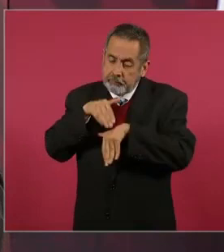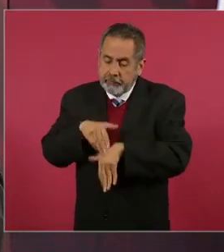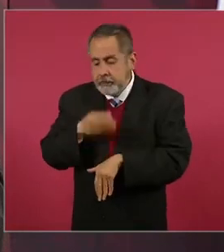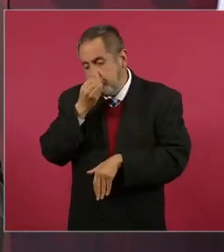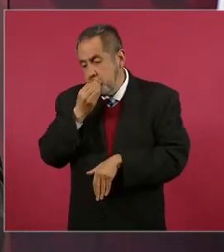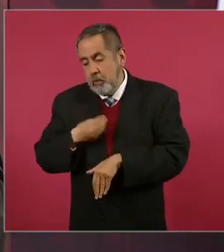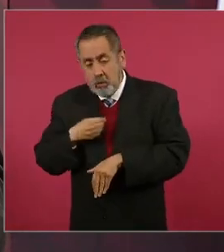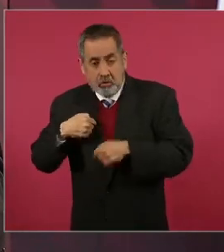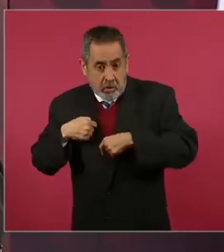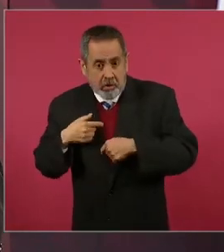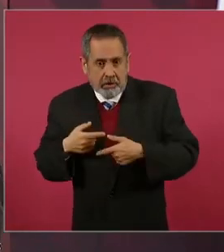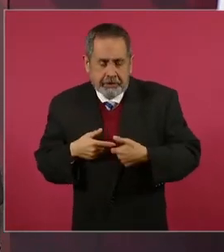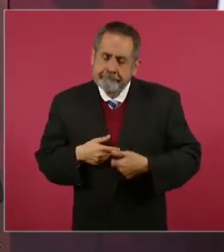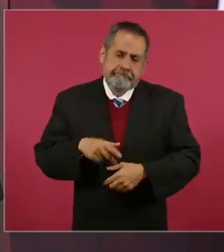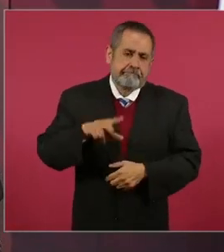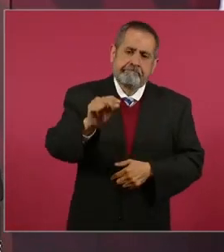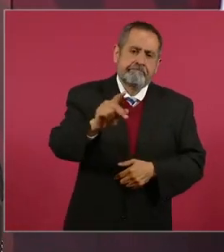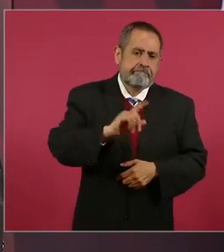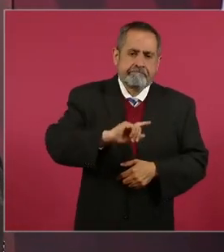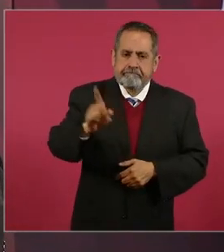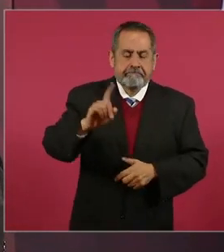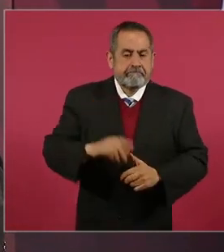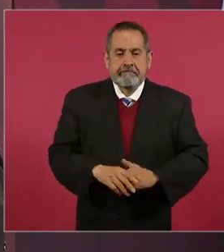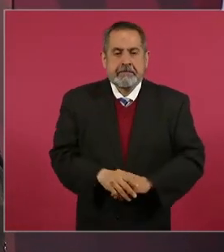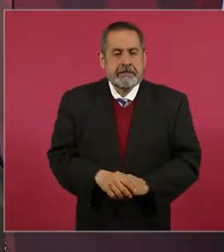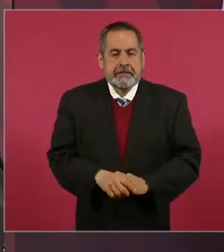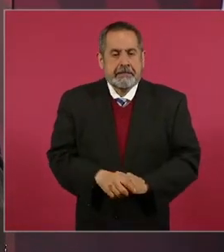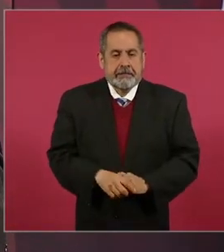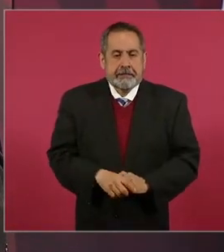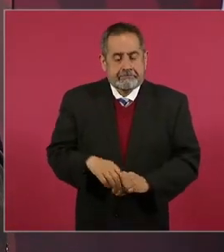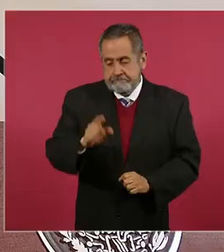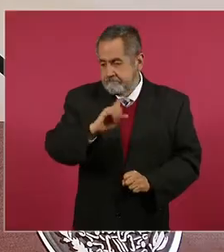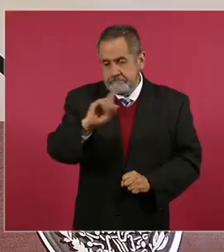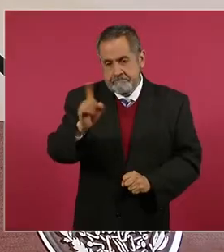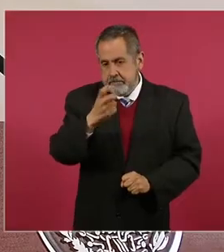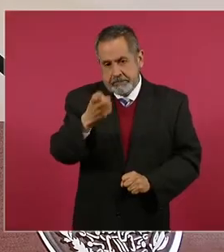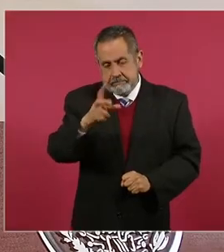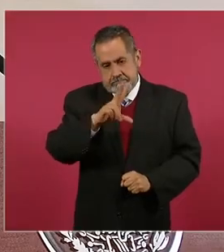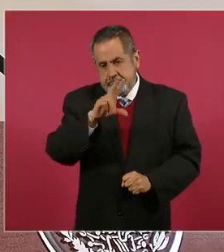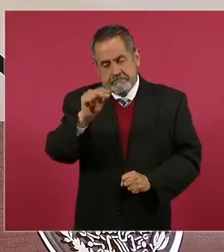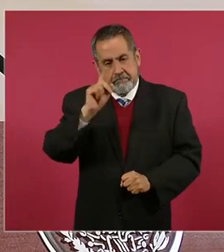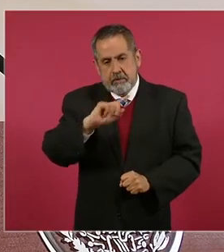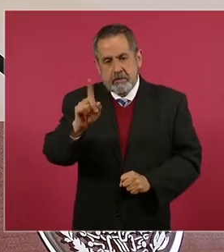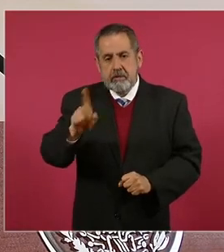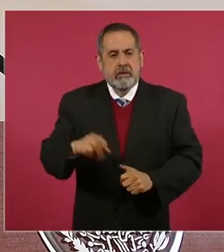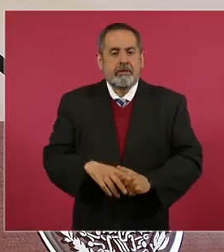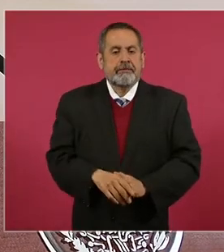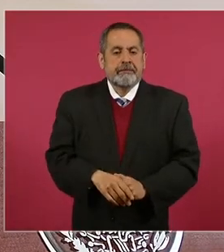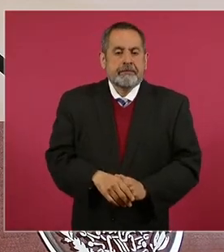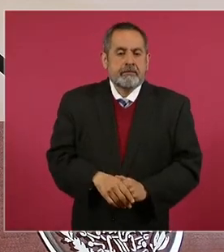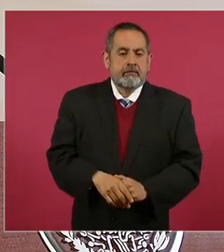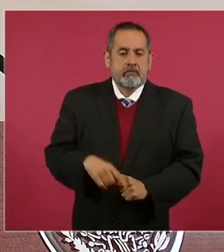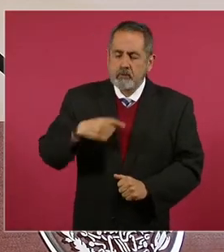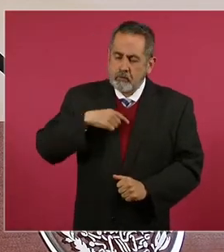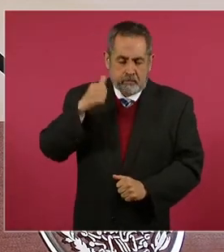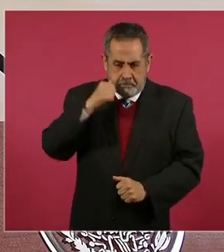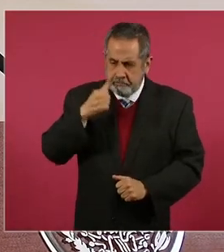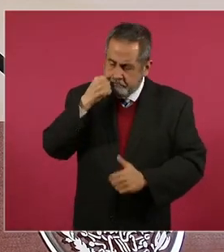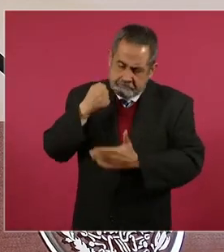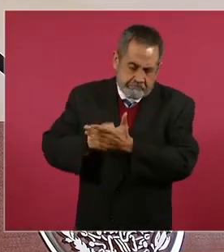No, no. Yo siempre he